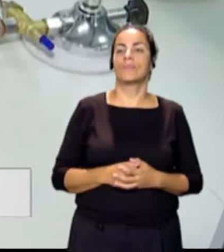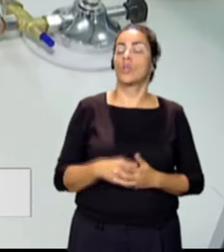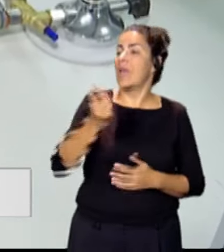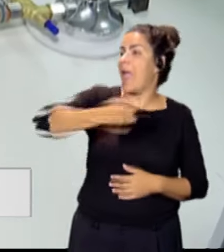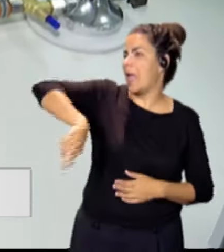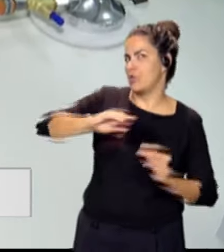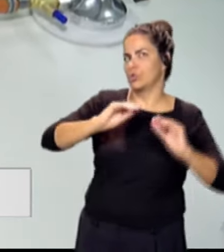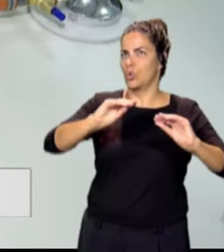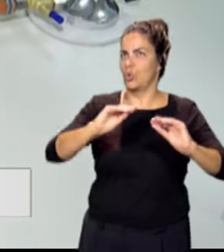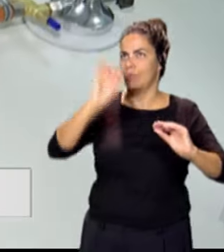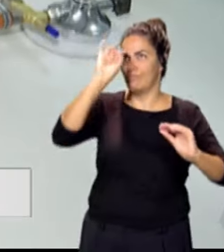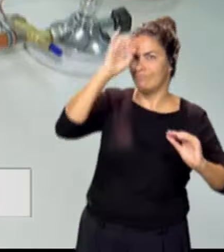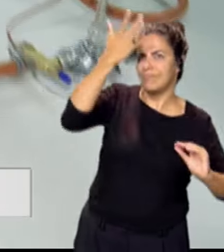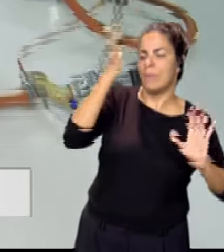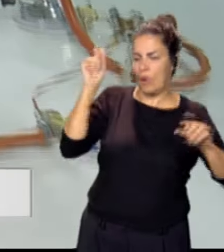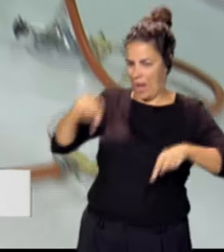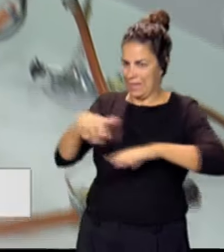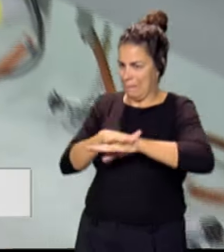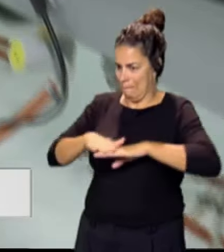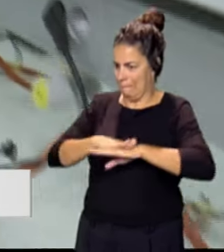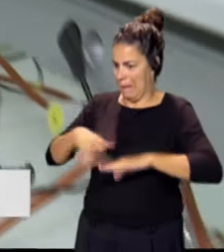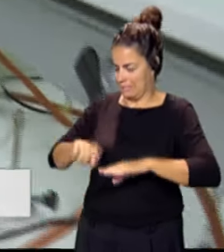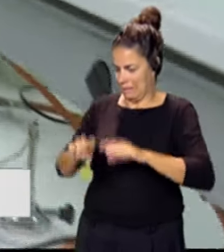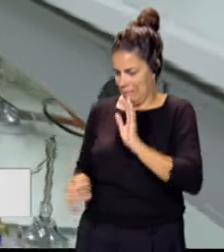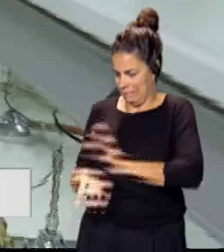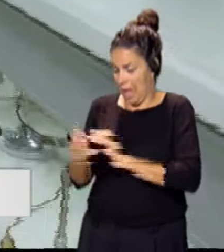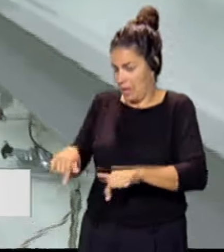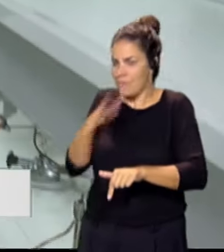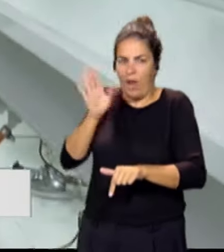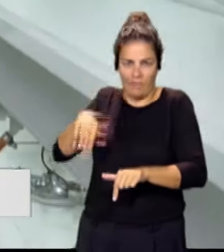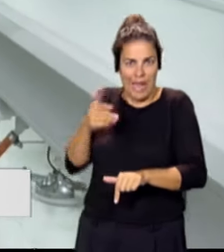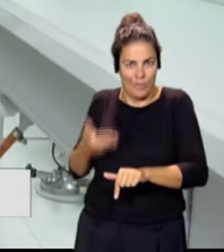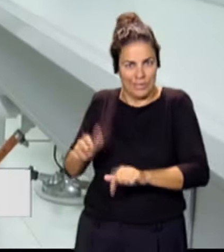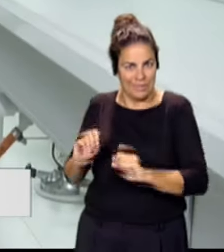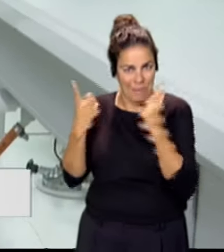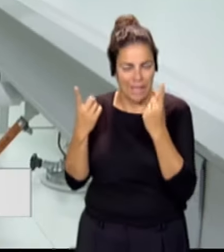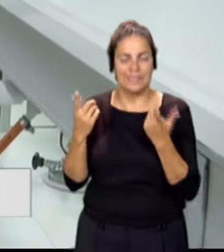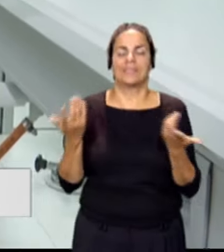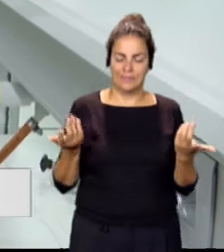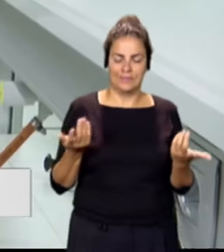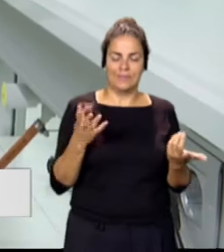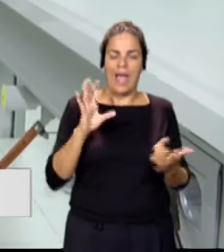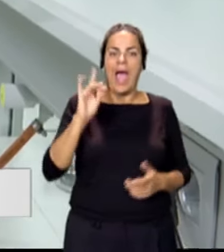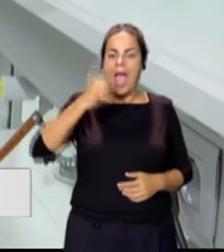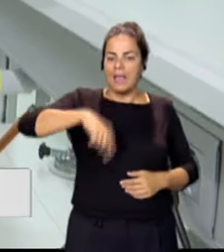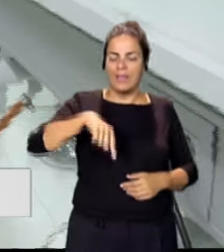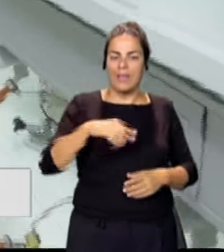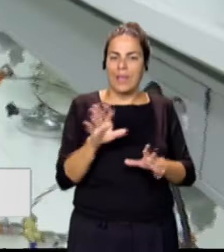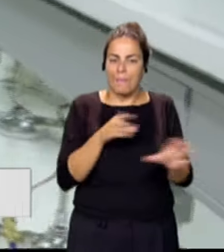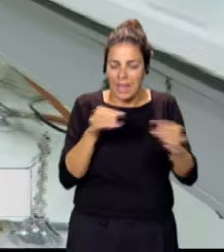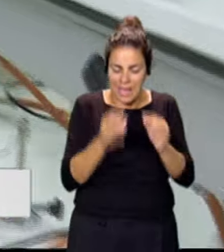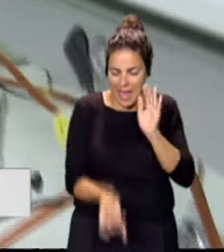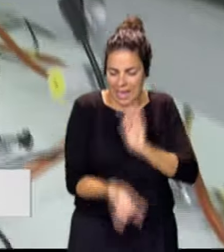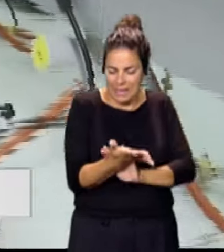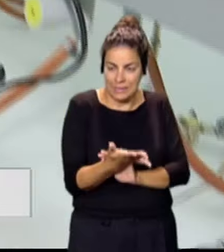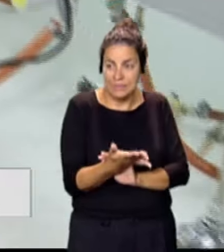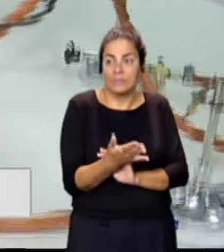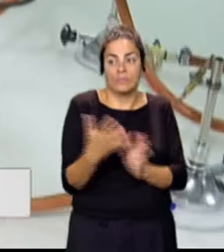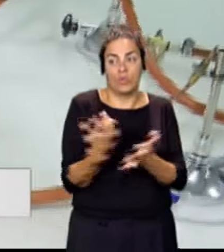decir la base que sería lo más importante prácticamente aquí creamos el material con todo con materiales